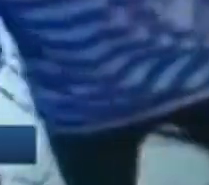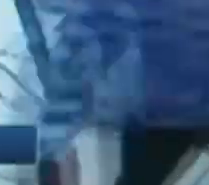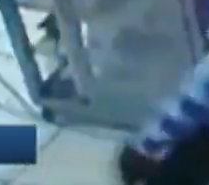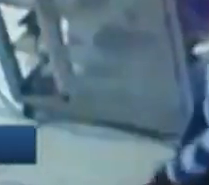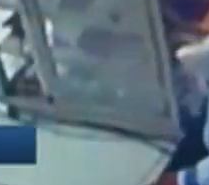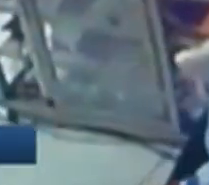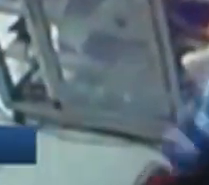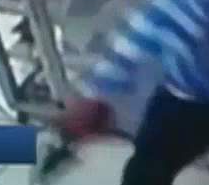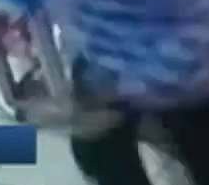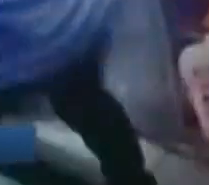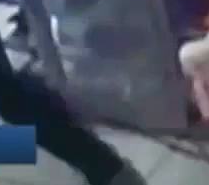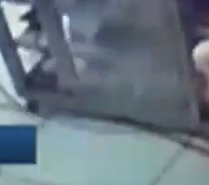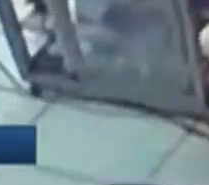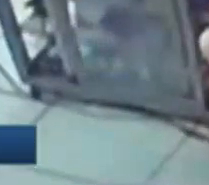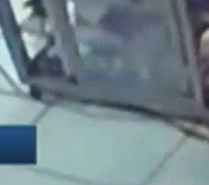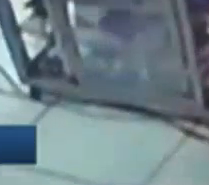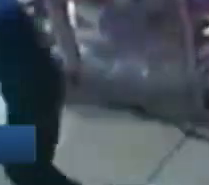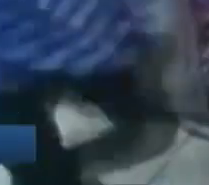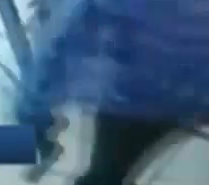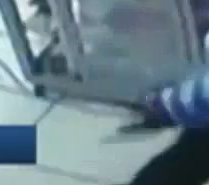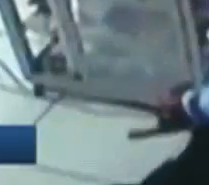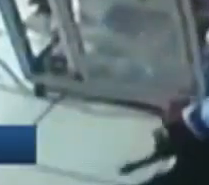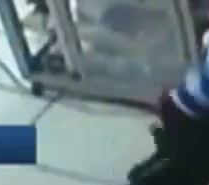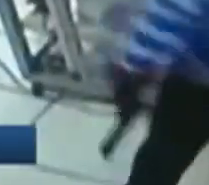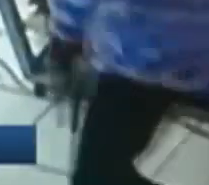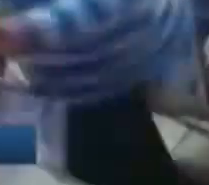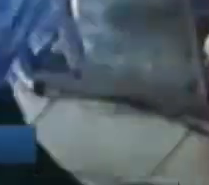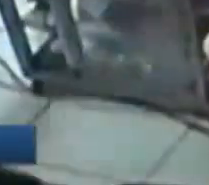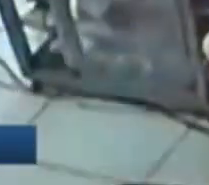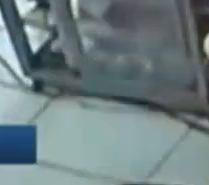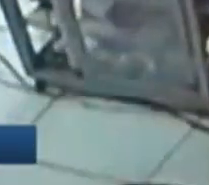Puerto Viejo, provincia de Manabí.